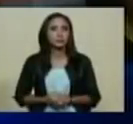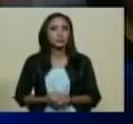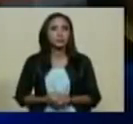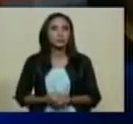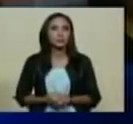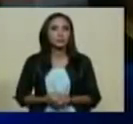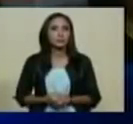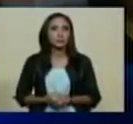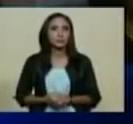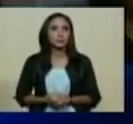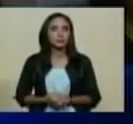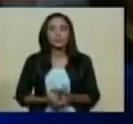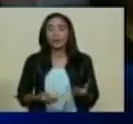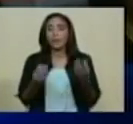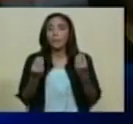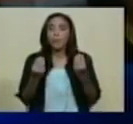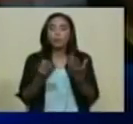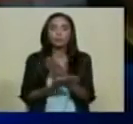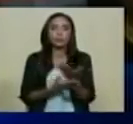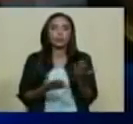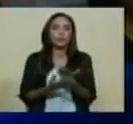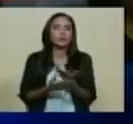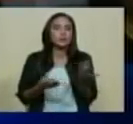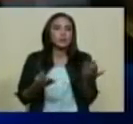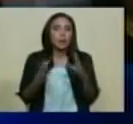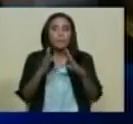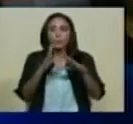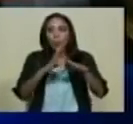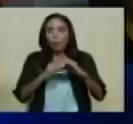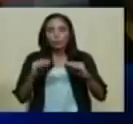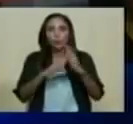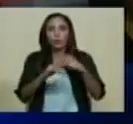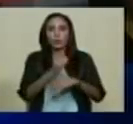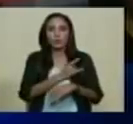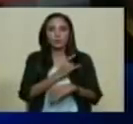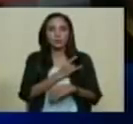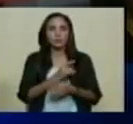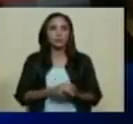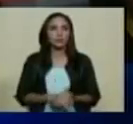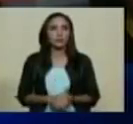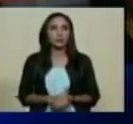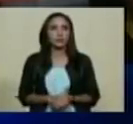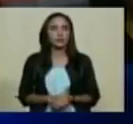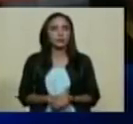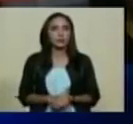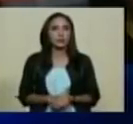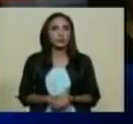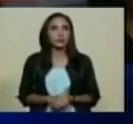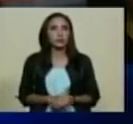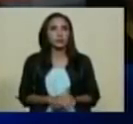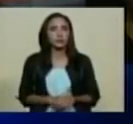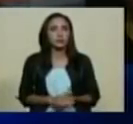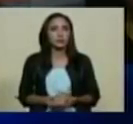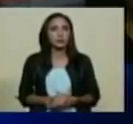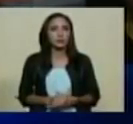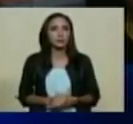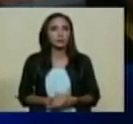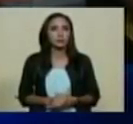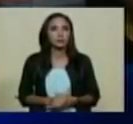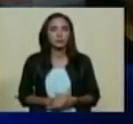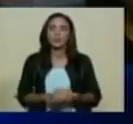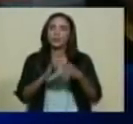insisto, una y mil veces, porque las carreras universitarias, el contenido de las